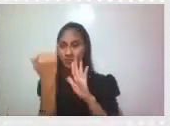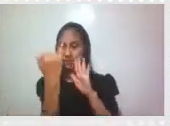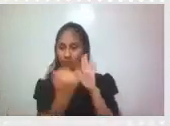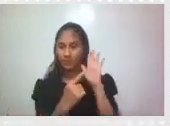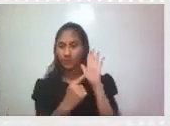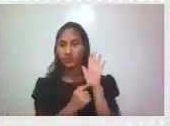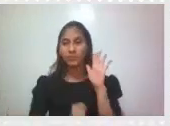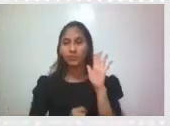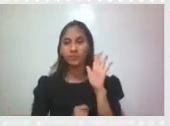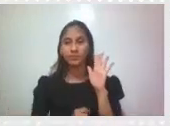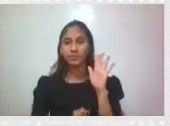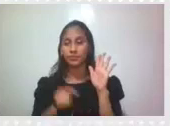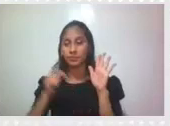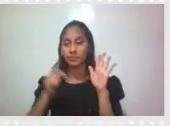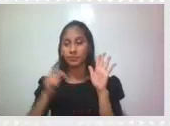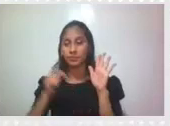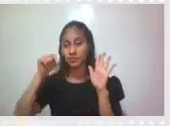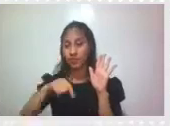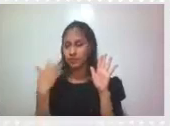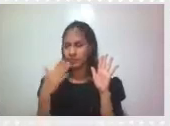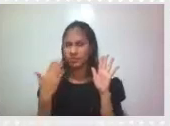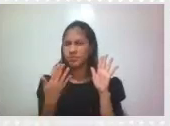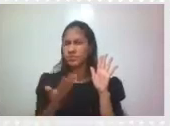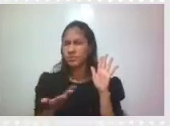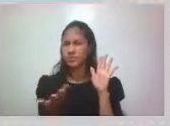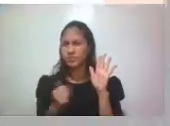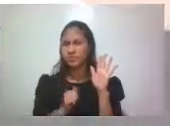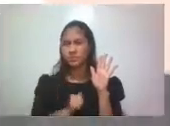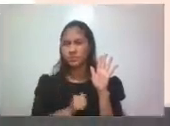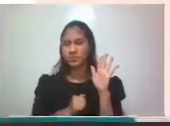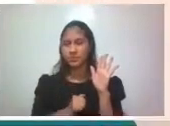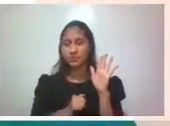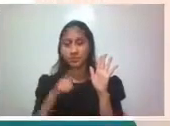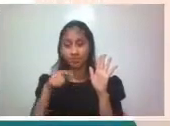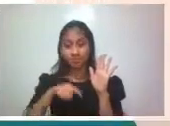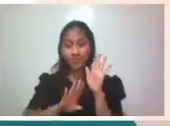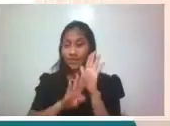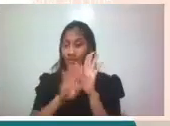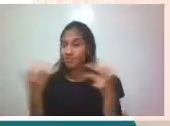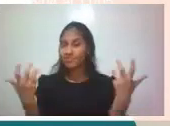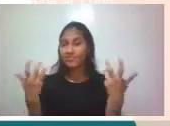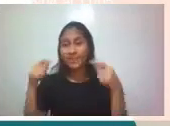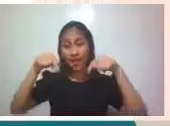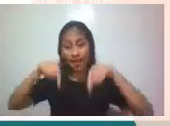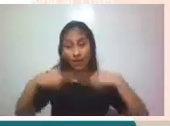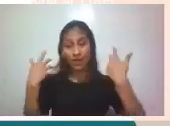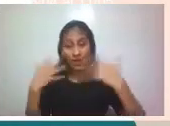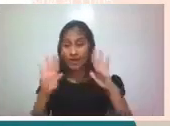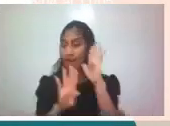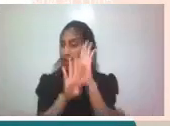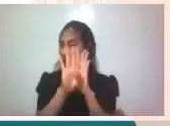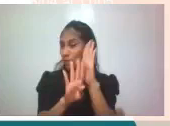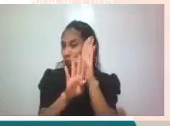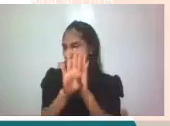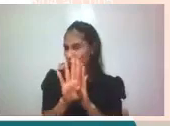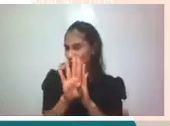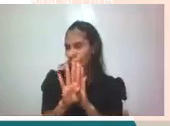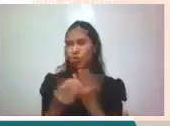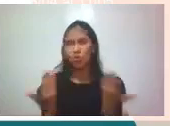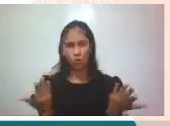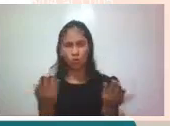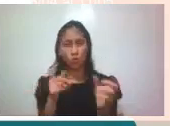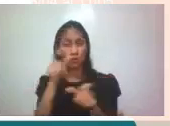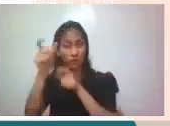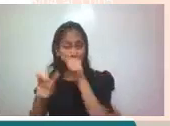Bien, actualmente nos encontramos en el proceso de construcción o un proceso participativo para